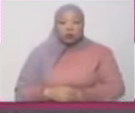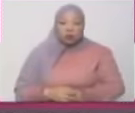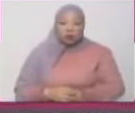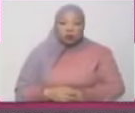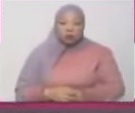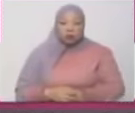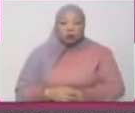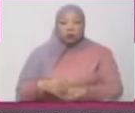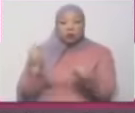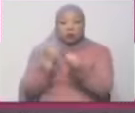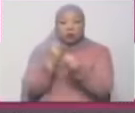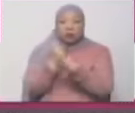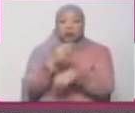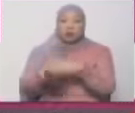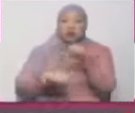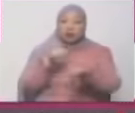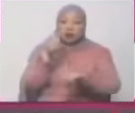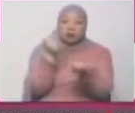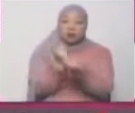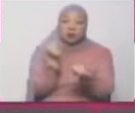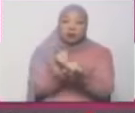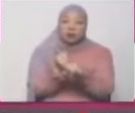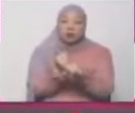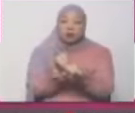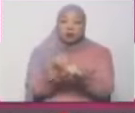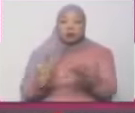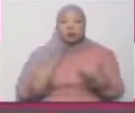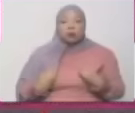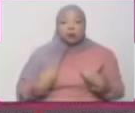Que lo agarramos con los kilos y se han quedado, mira,